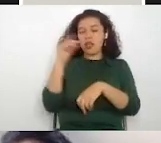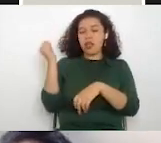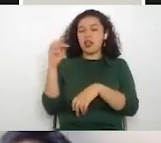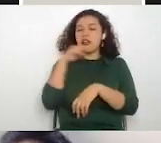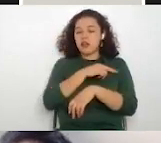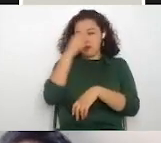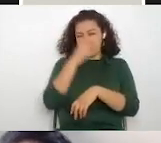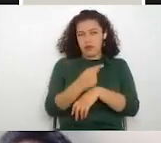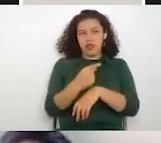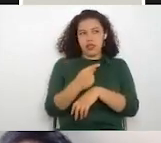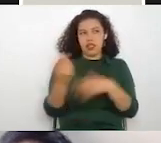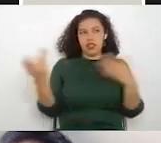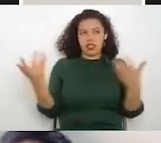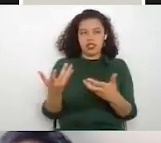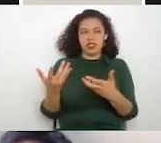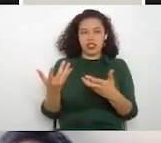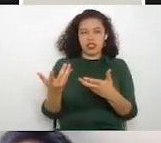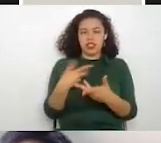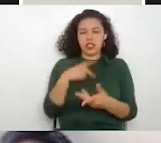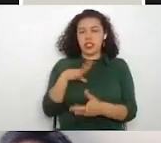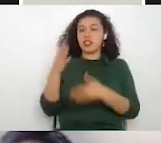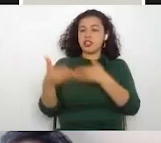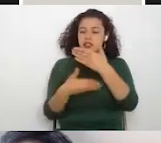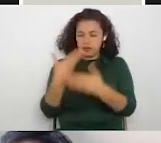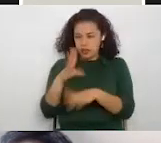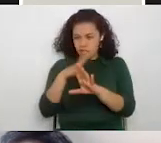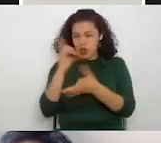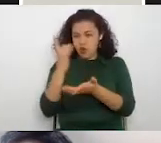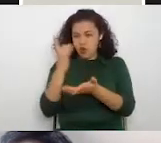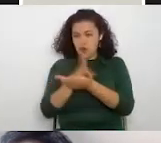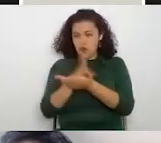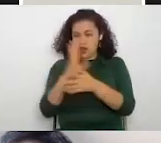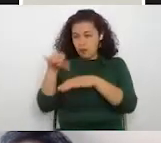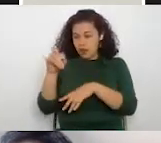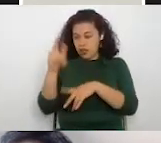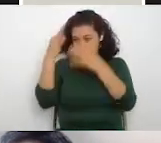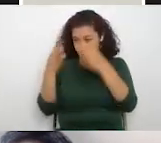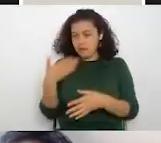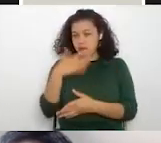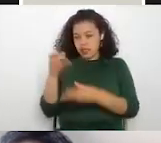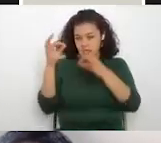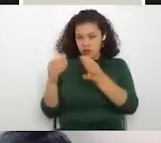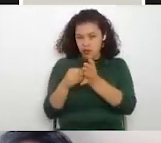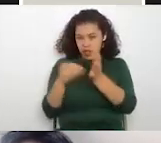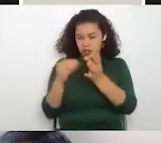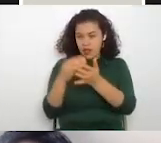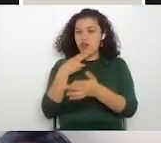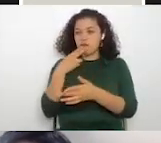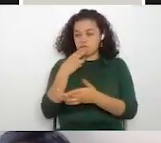y garantizar que en los servicios solamente estén los manuales que sí están vigentes en circulación?